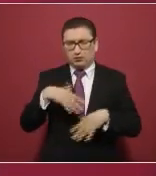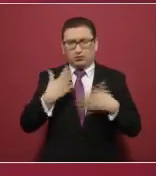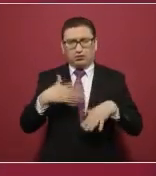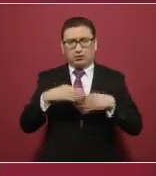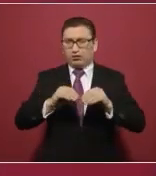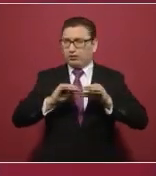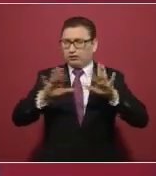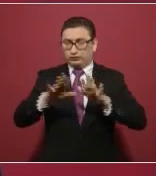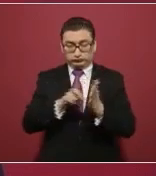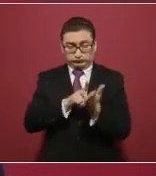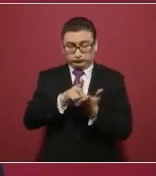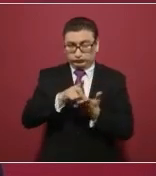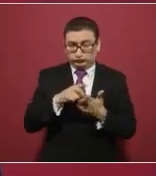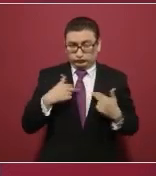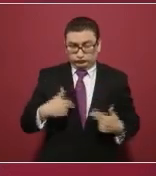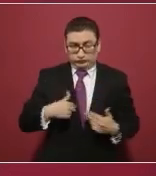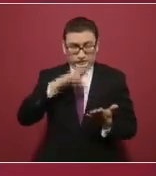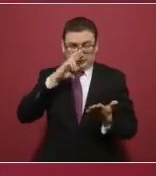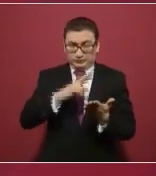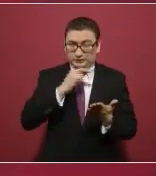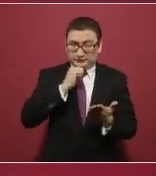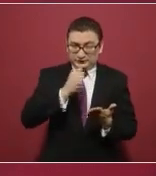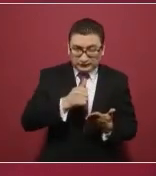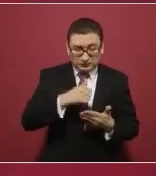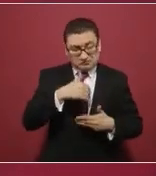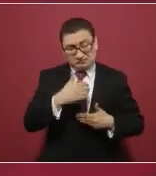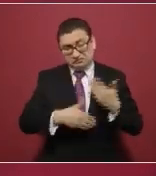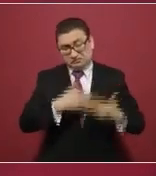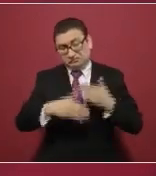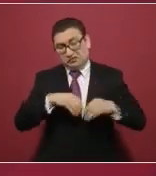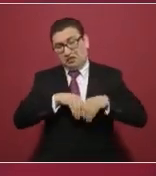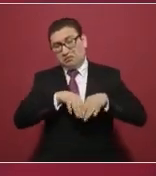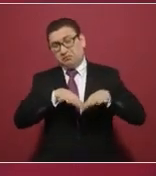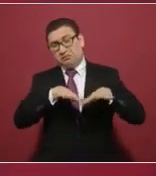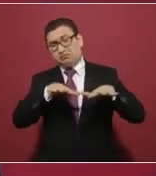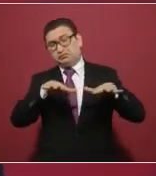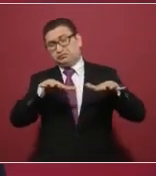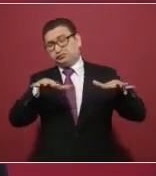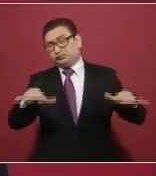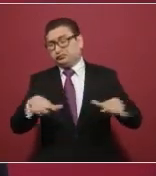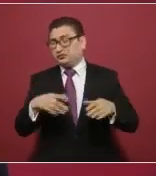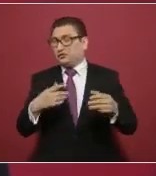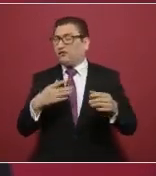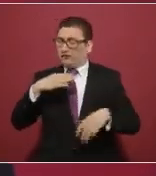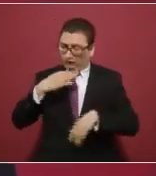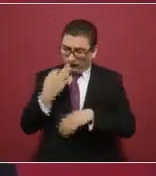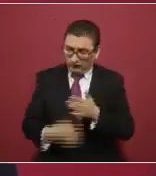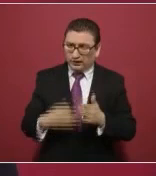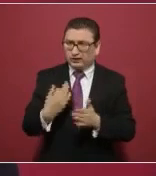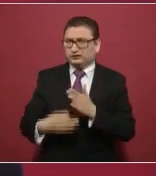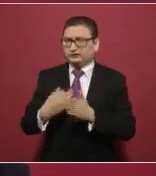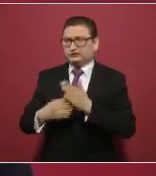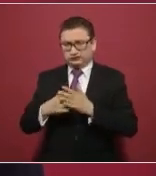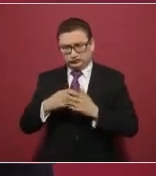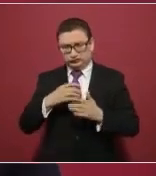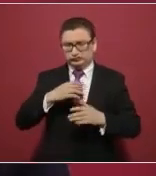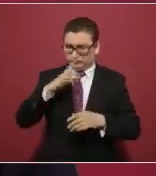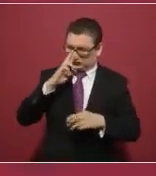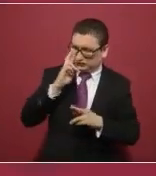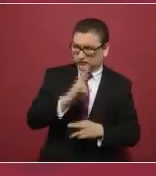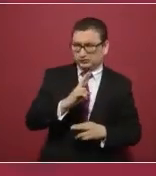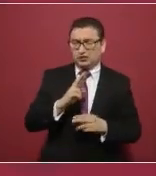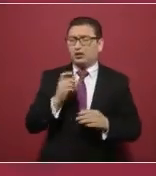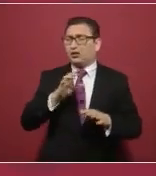derechos humanos se multiplican y perpetúan en la impunidad. Cada atropello que no